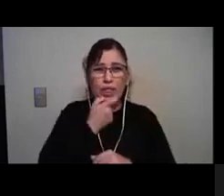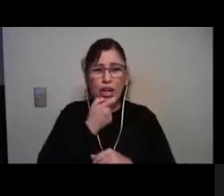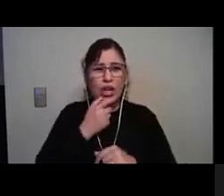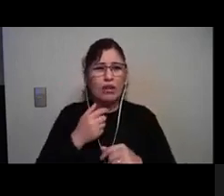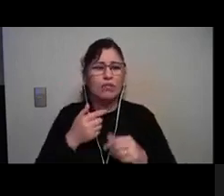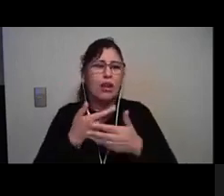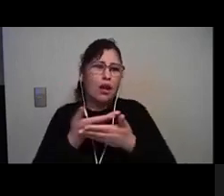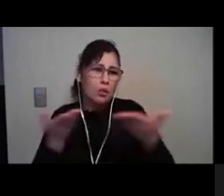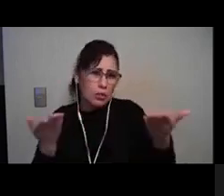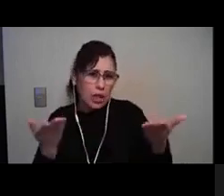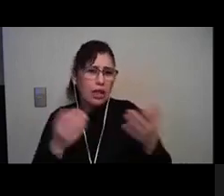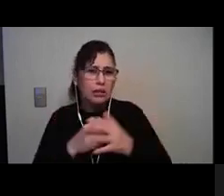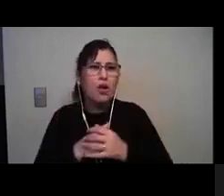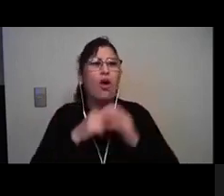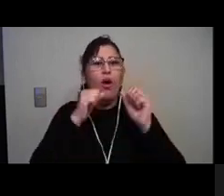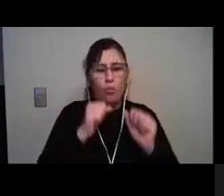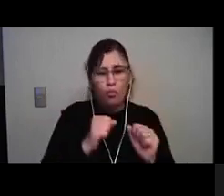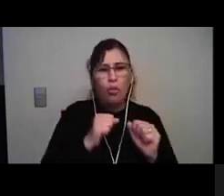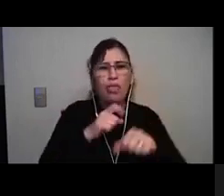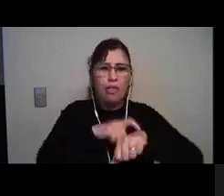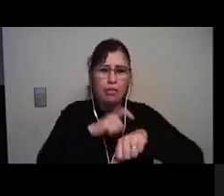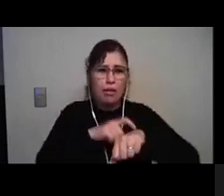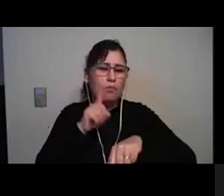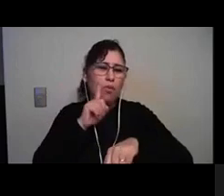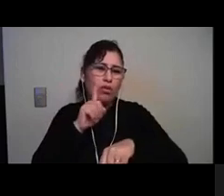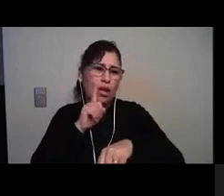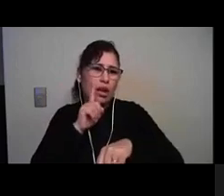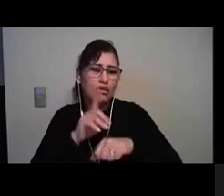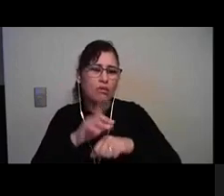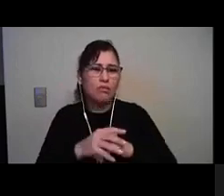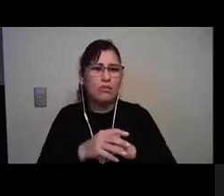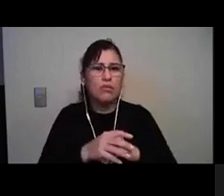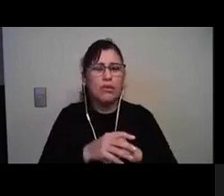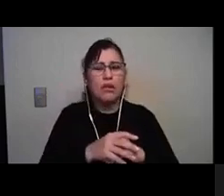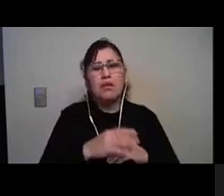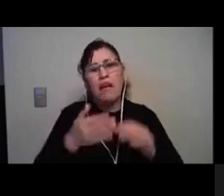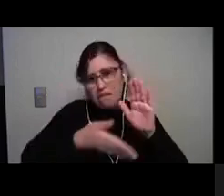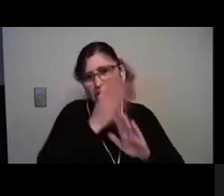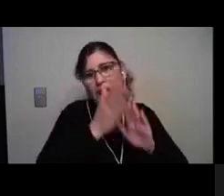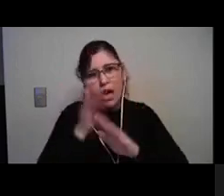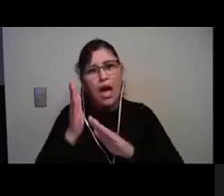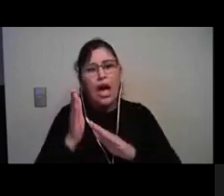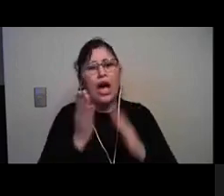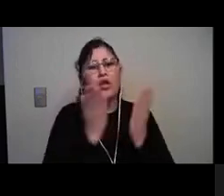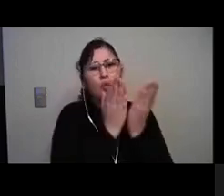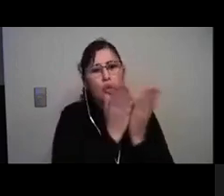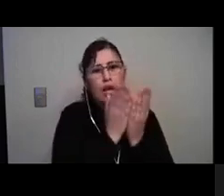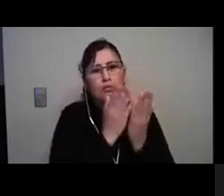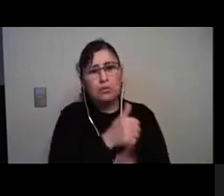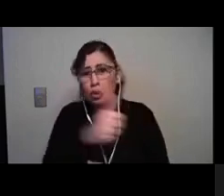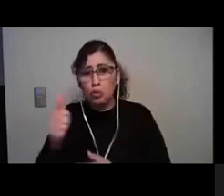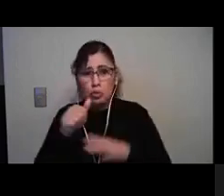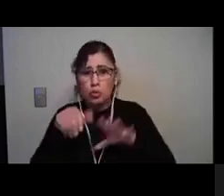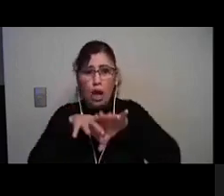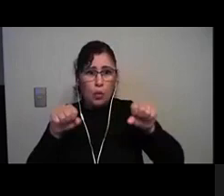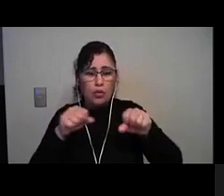de tiempo para que puedan dar pie al estudio respectivo para la evaluación de mañana. Si todos están de acuerdo, podemos hacer algo así,